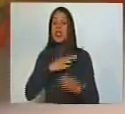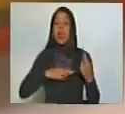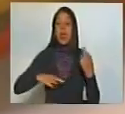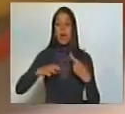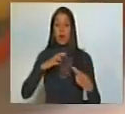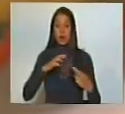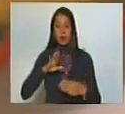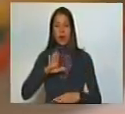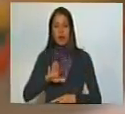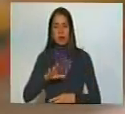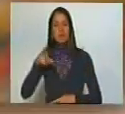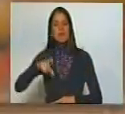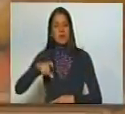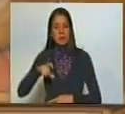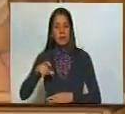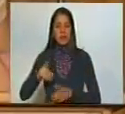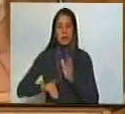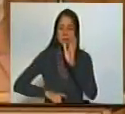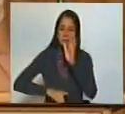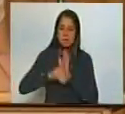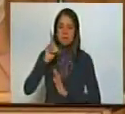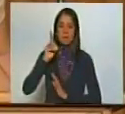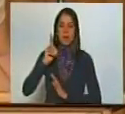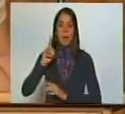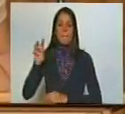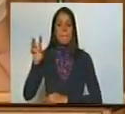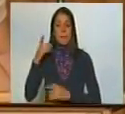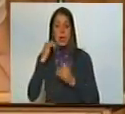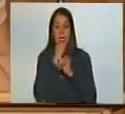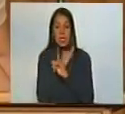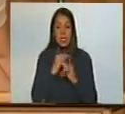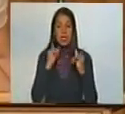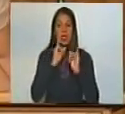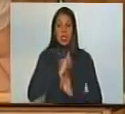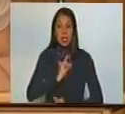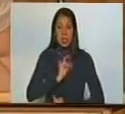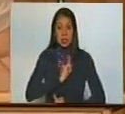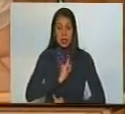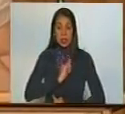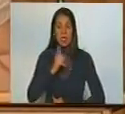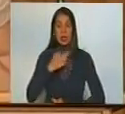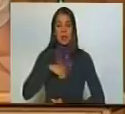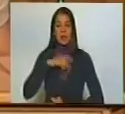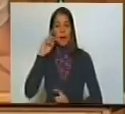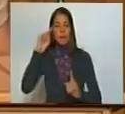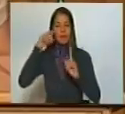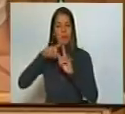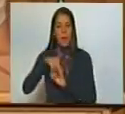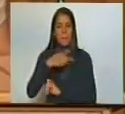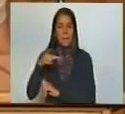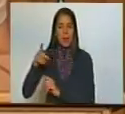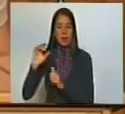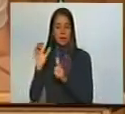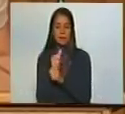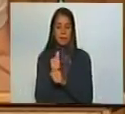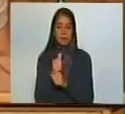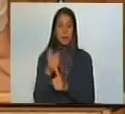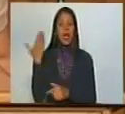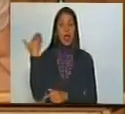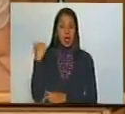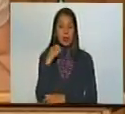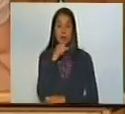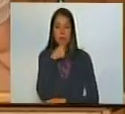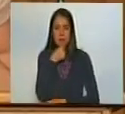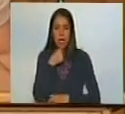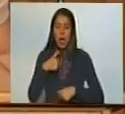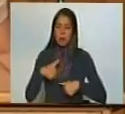es necesaria para el desarrollo y construcción de nuestra identidad y de la patria que queremos. Nuestros precedores tuvieron que